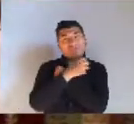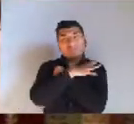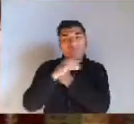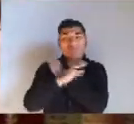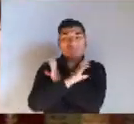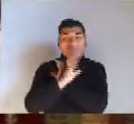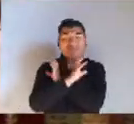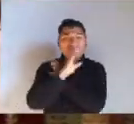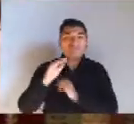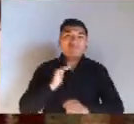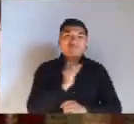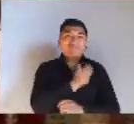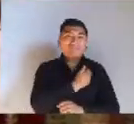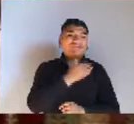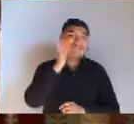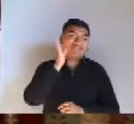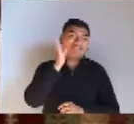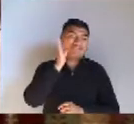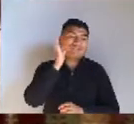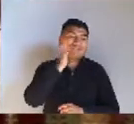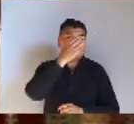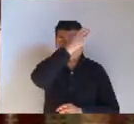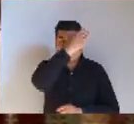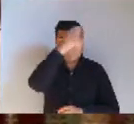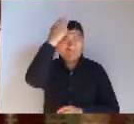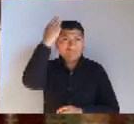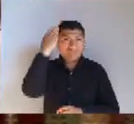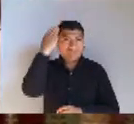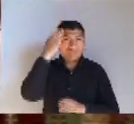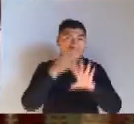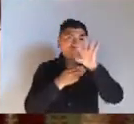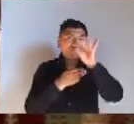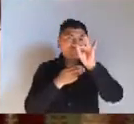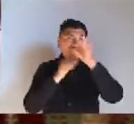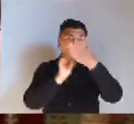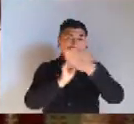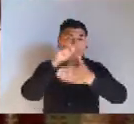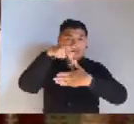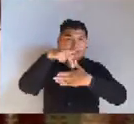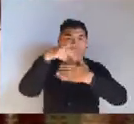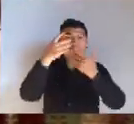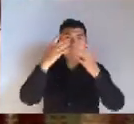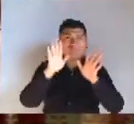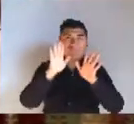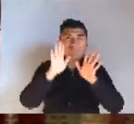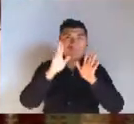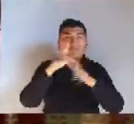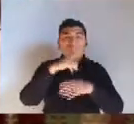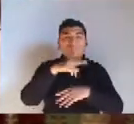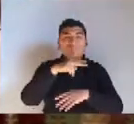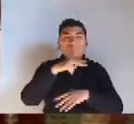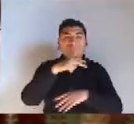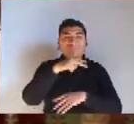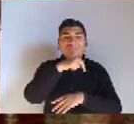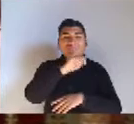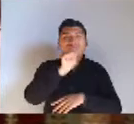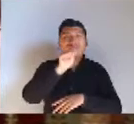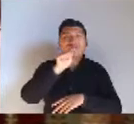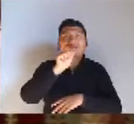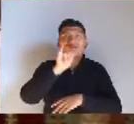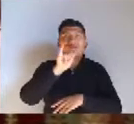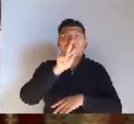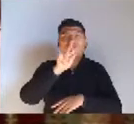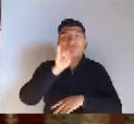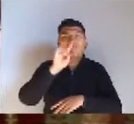cariño a nuestra Madre, la Virgen Santísima. El 8 de septiembre hemos celebrado la Natividad de la Virgen